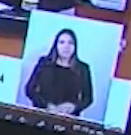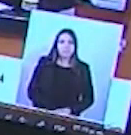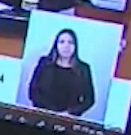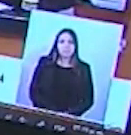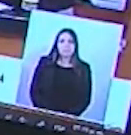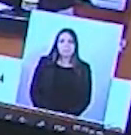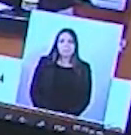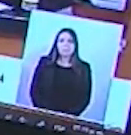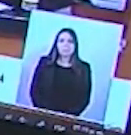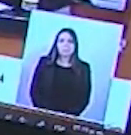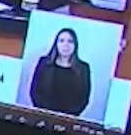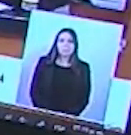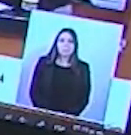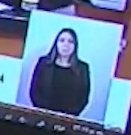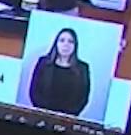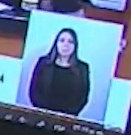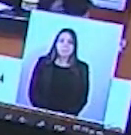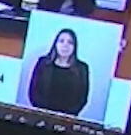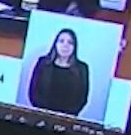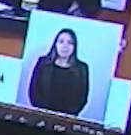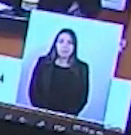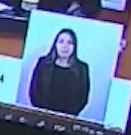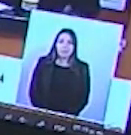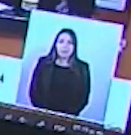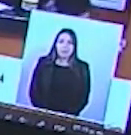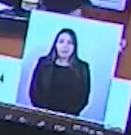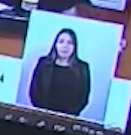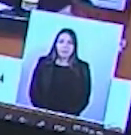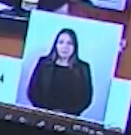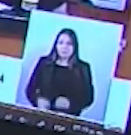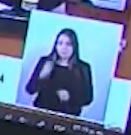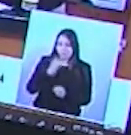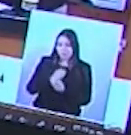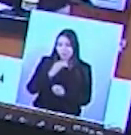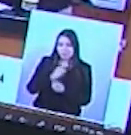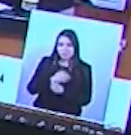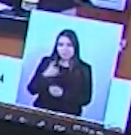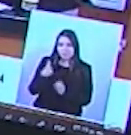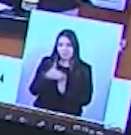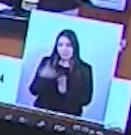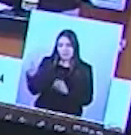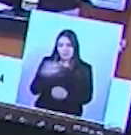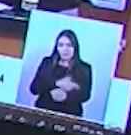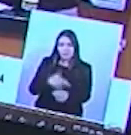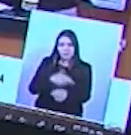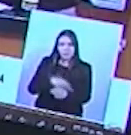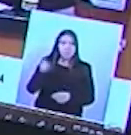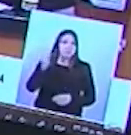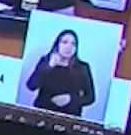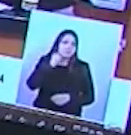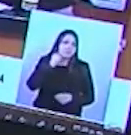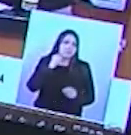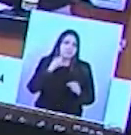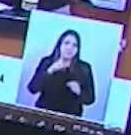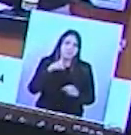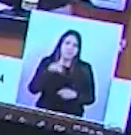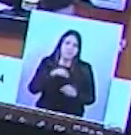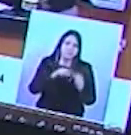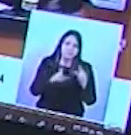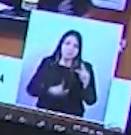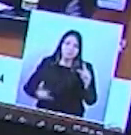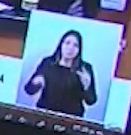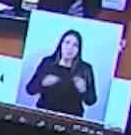Hay 116 votos en la urna. La presidenta canta 114 y le da 76 a